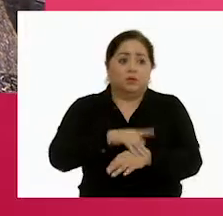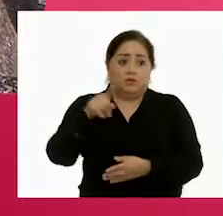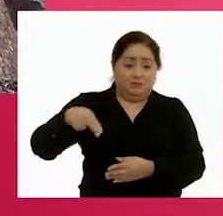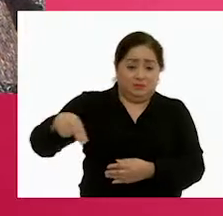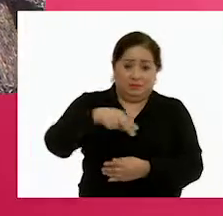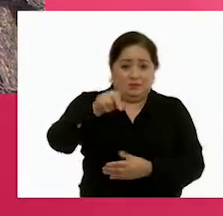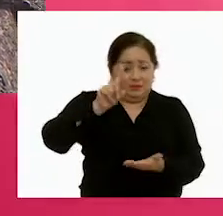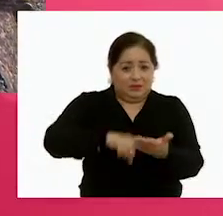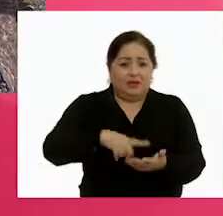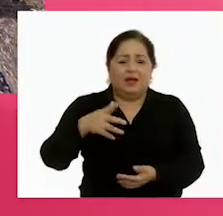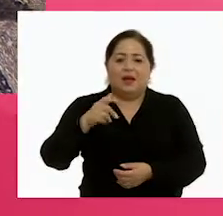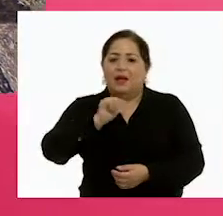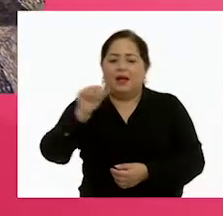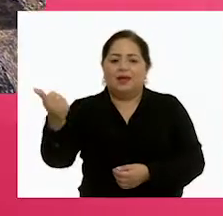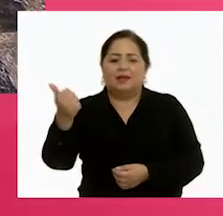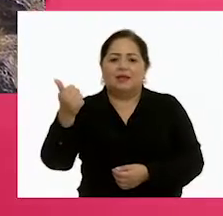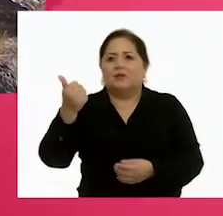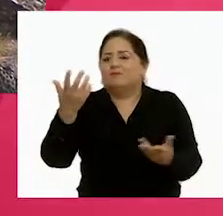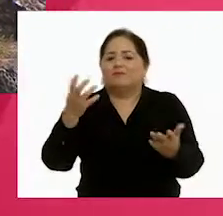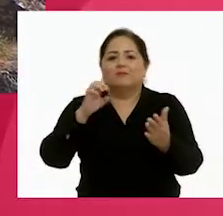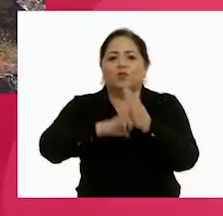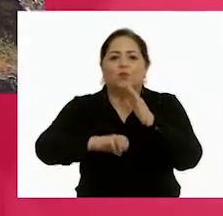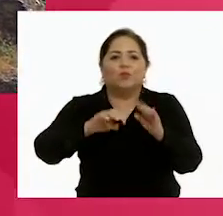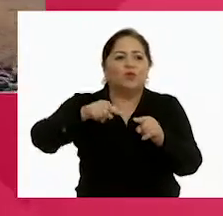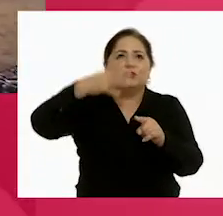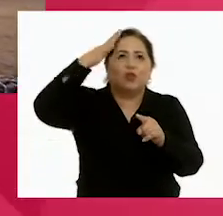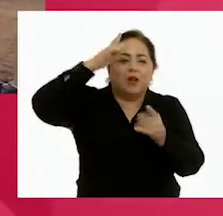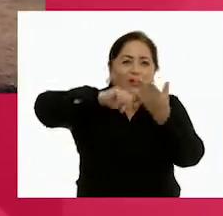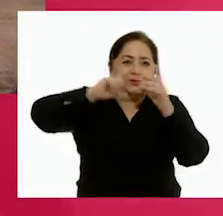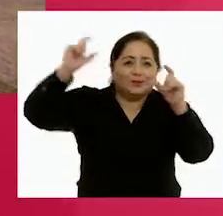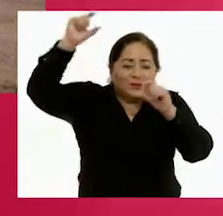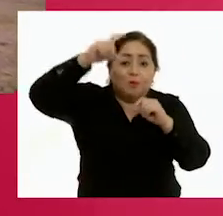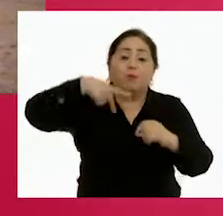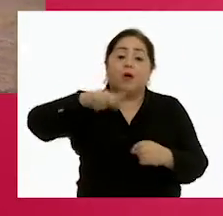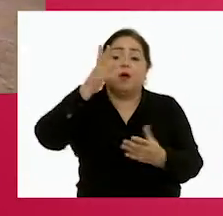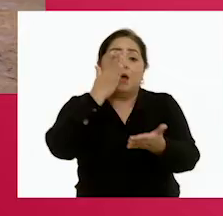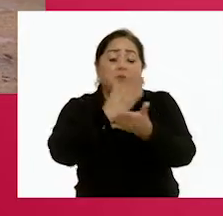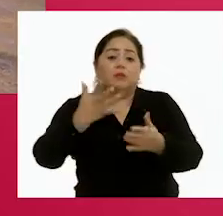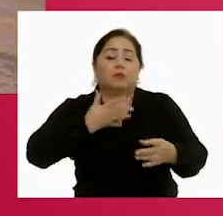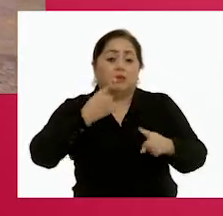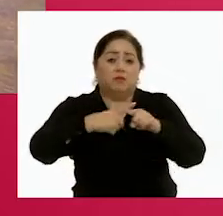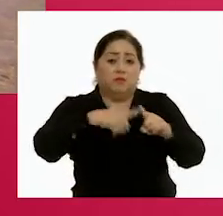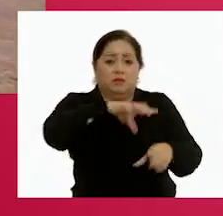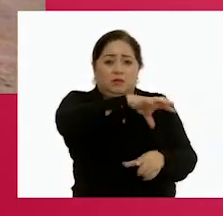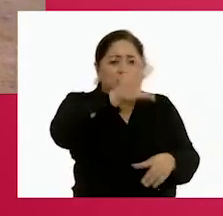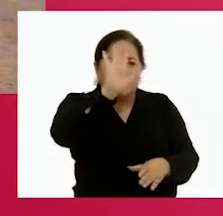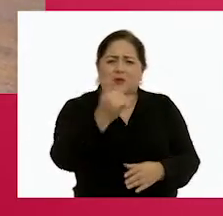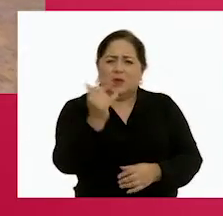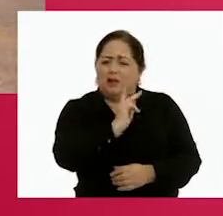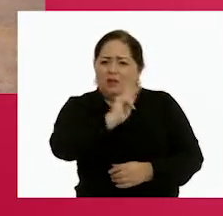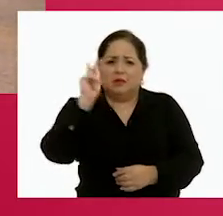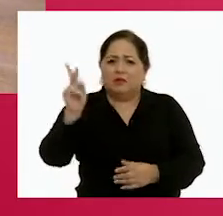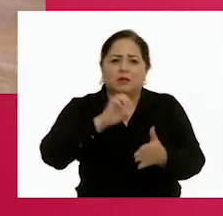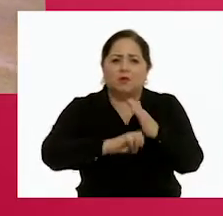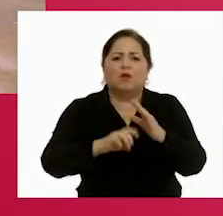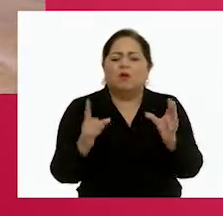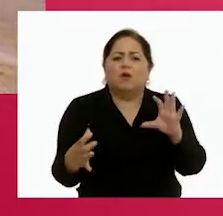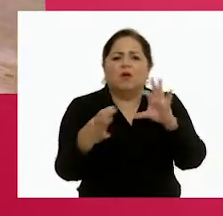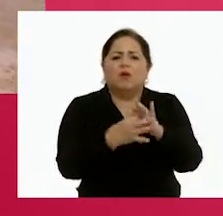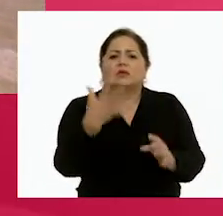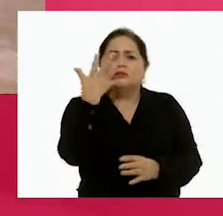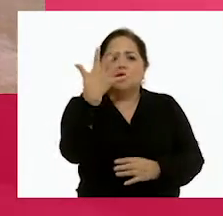se encuentra orientada hacia el ocultamiento del sol y además tiene ciertas características casi similares. Por ejemplo, está conformada por